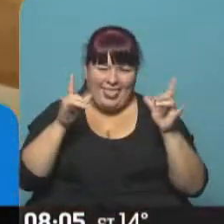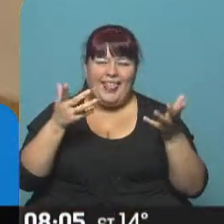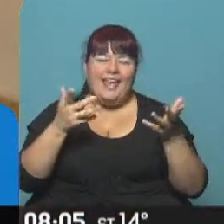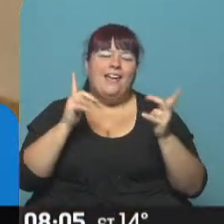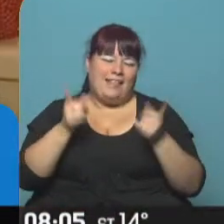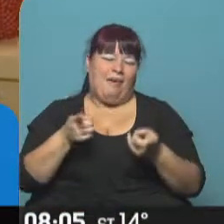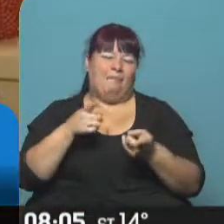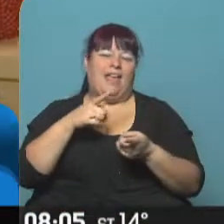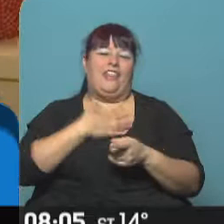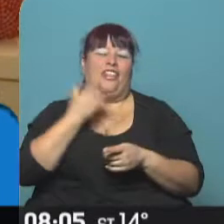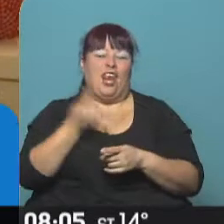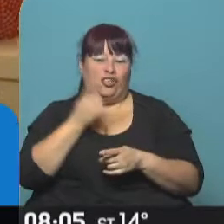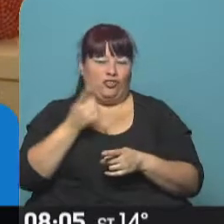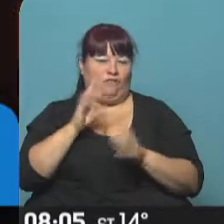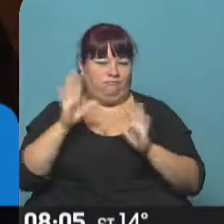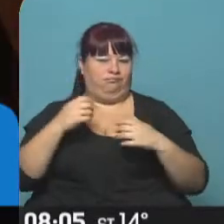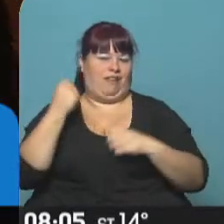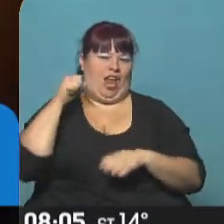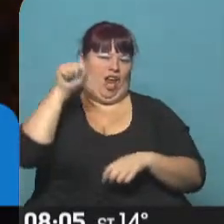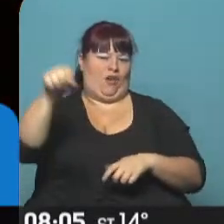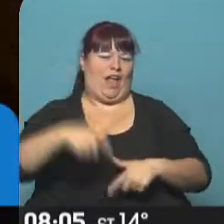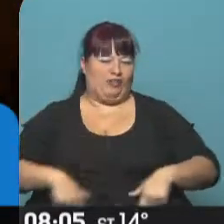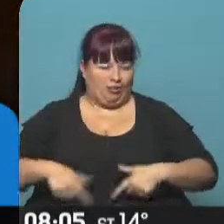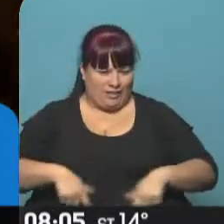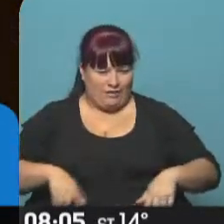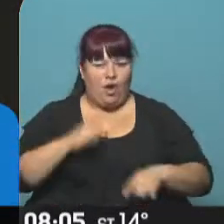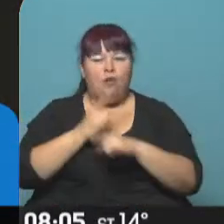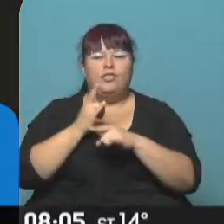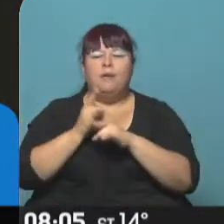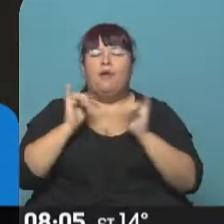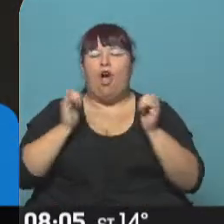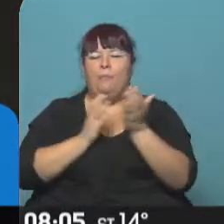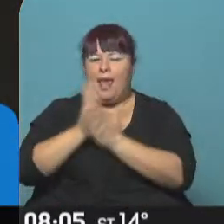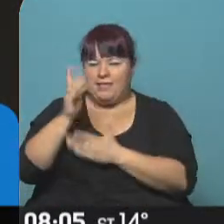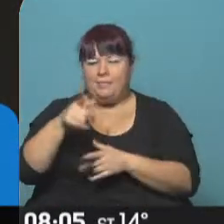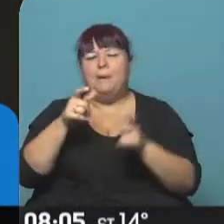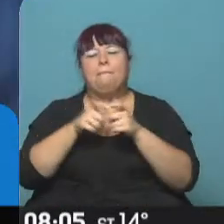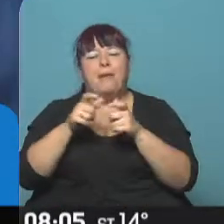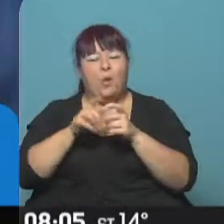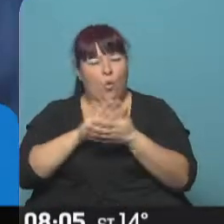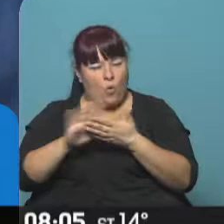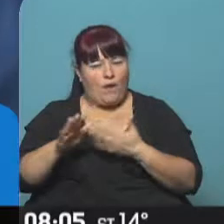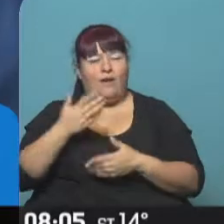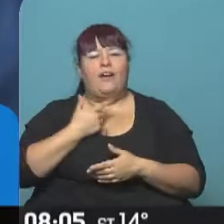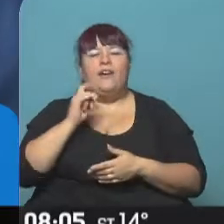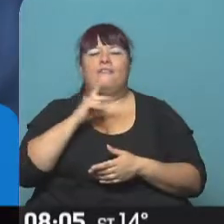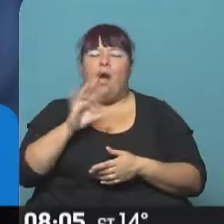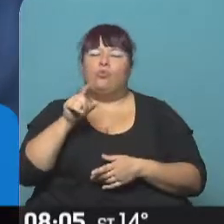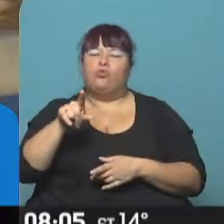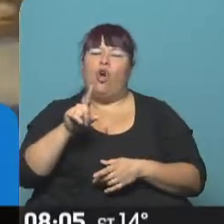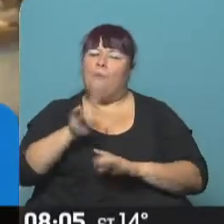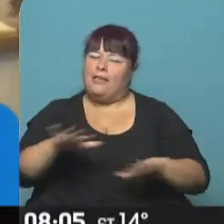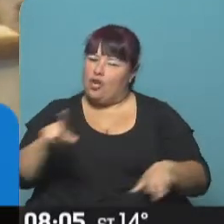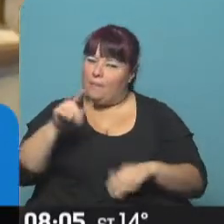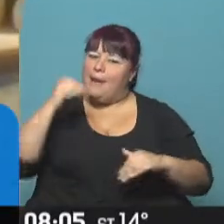y convierten al director en ese superhéroe en calzones. Por Siempre Jóvenes es otra de las películas que se ha estrenado. Fausto Brizzi, este no es para los más